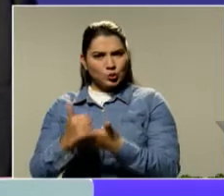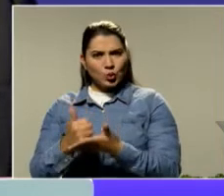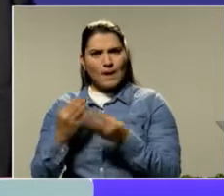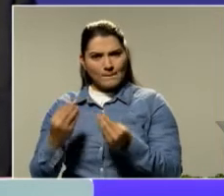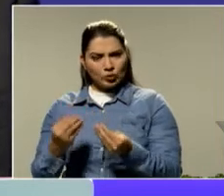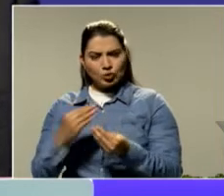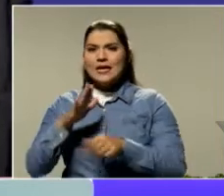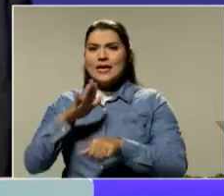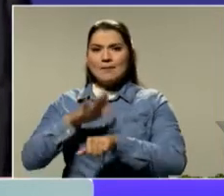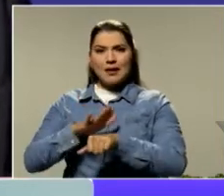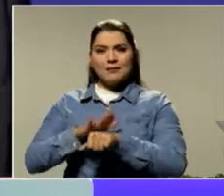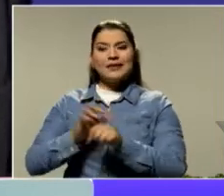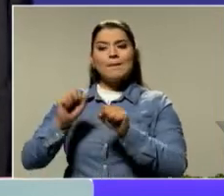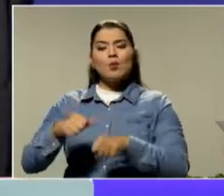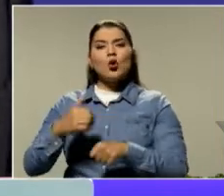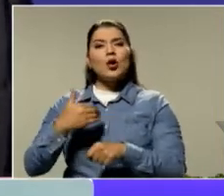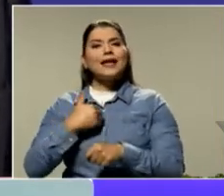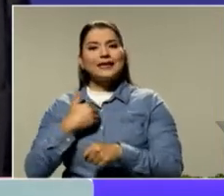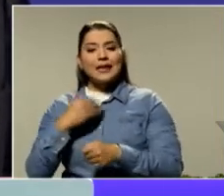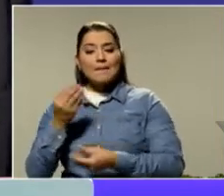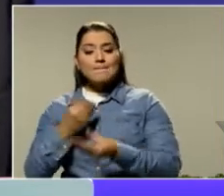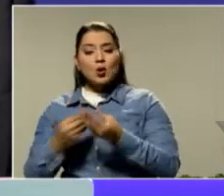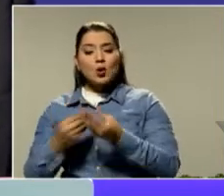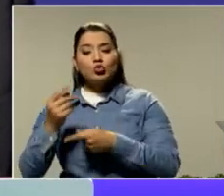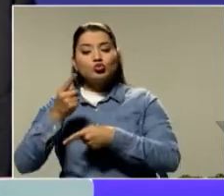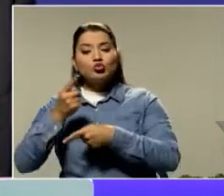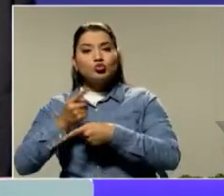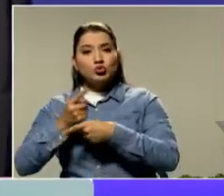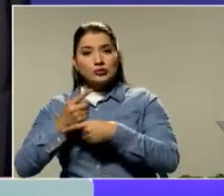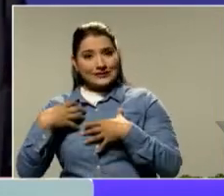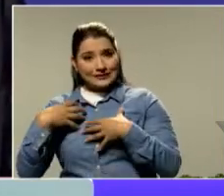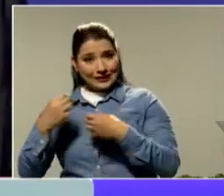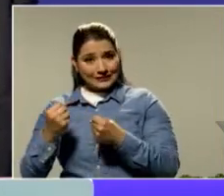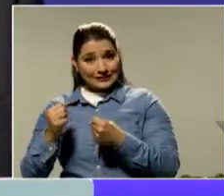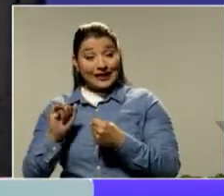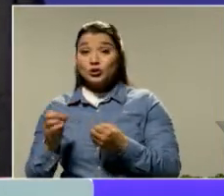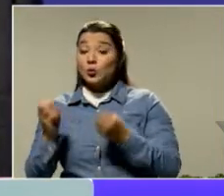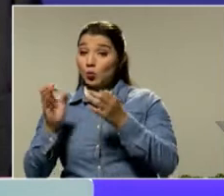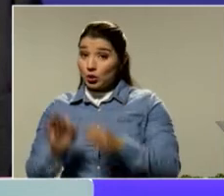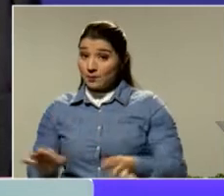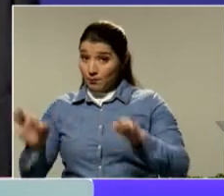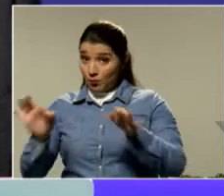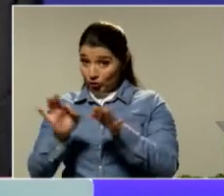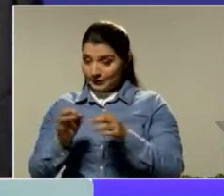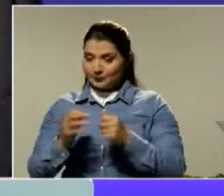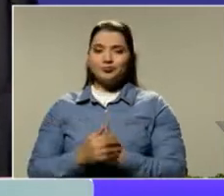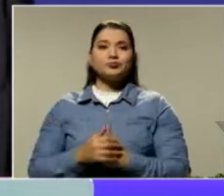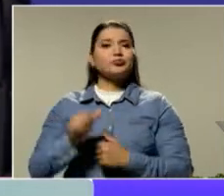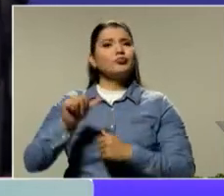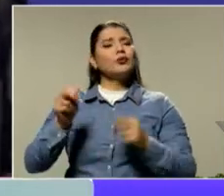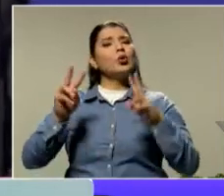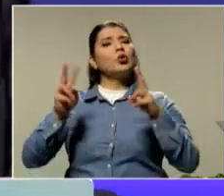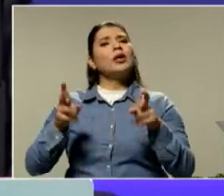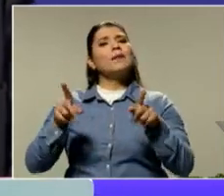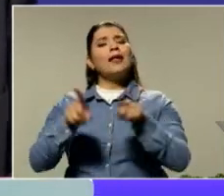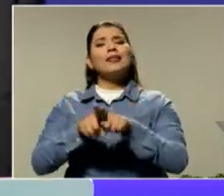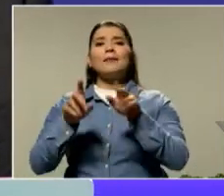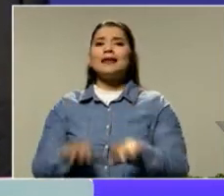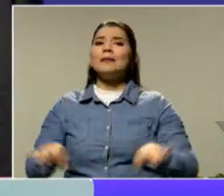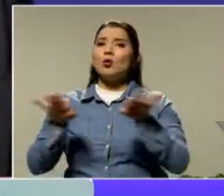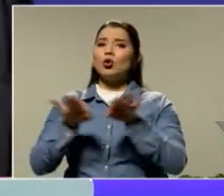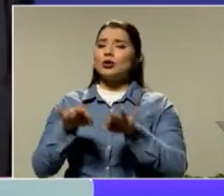realmente sacar una cosecha adecuada y sana. Eso es un punto importante. El otro tema que es importante es que no